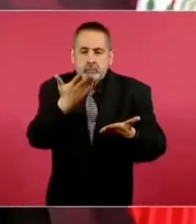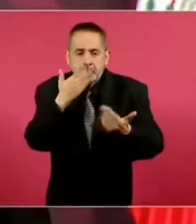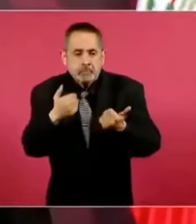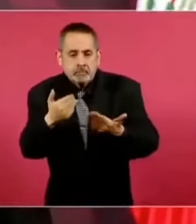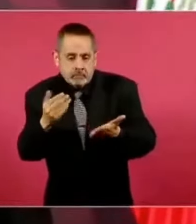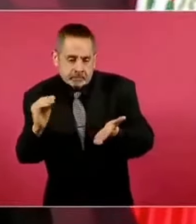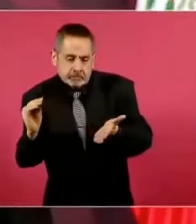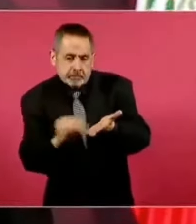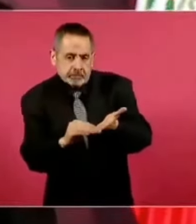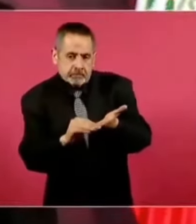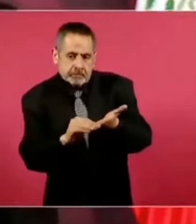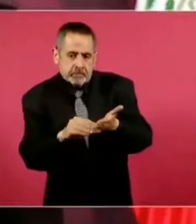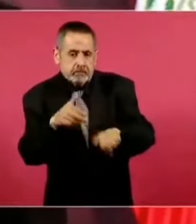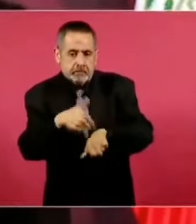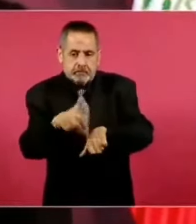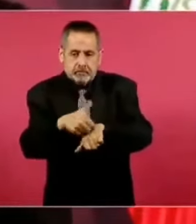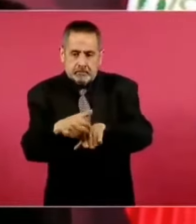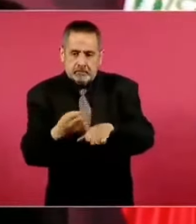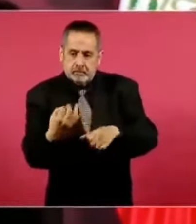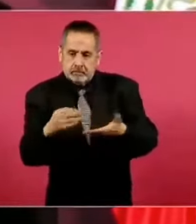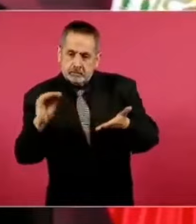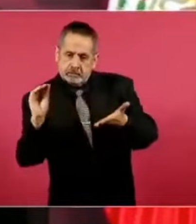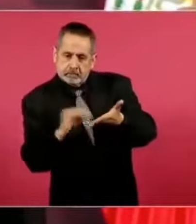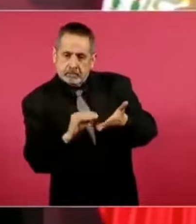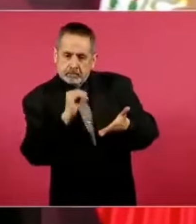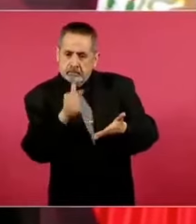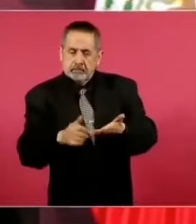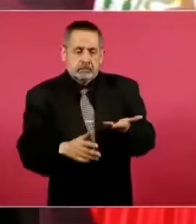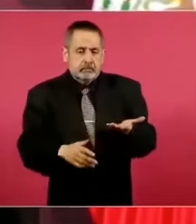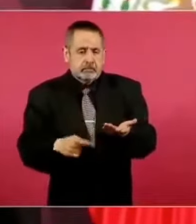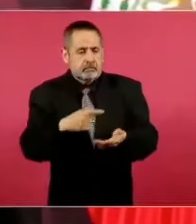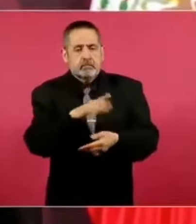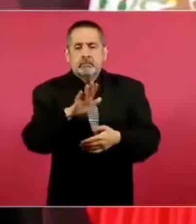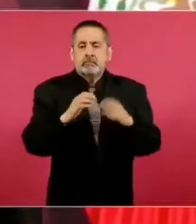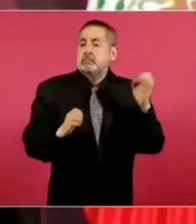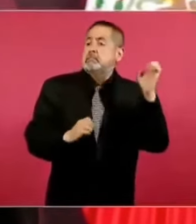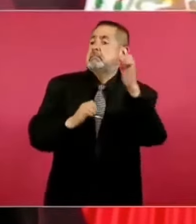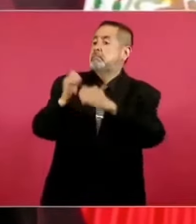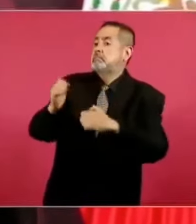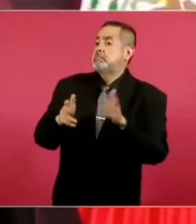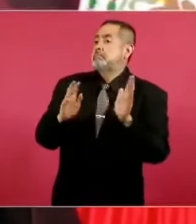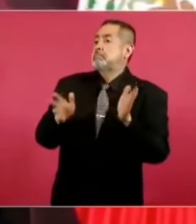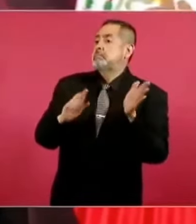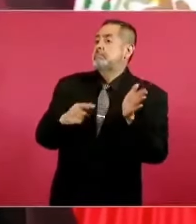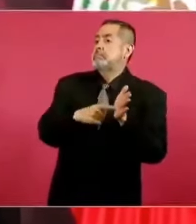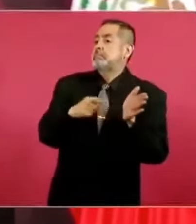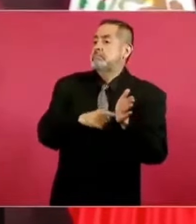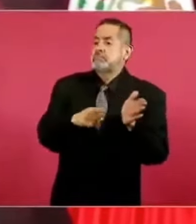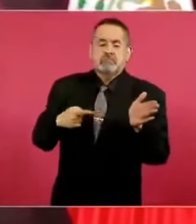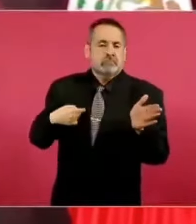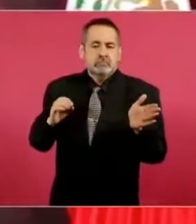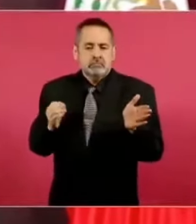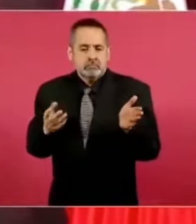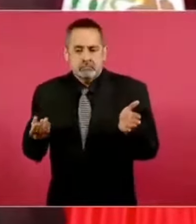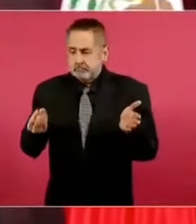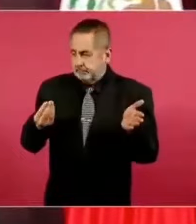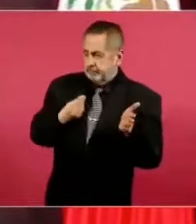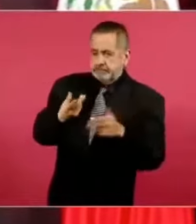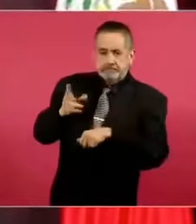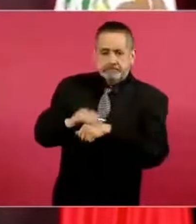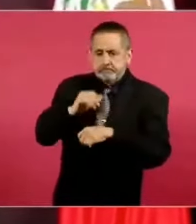registro porque es engañar a la gente y están llenan las redes